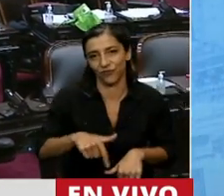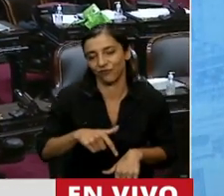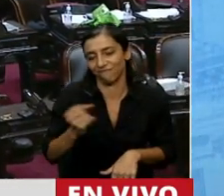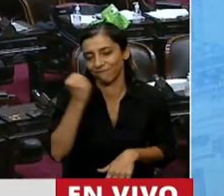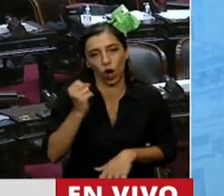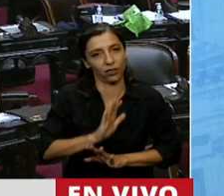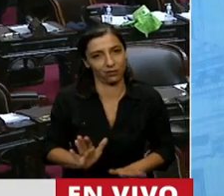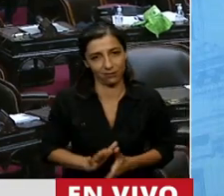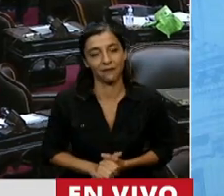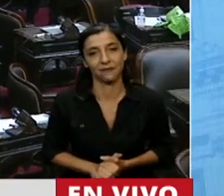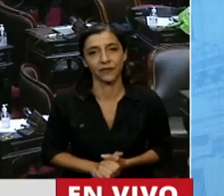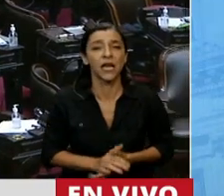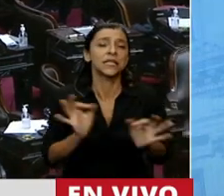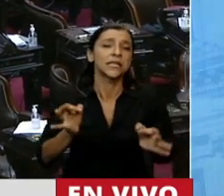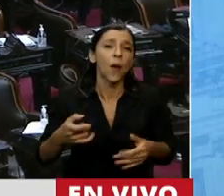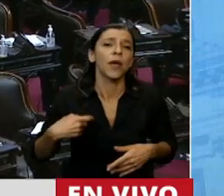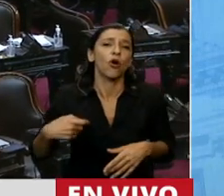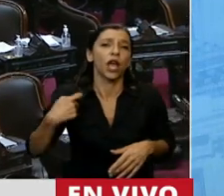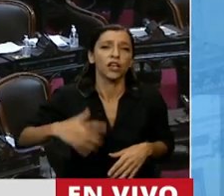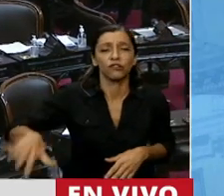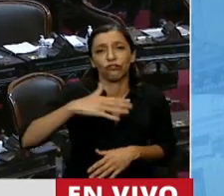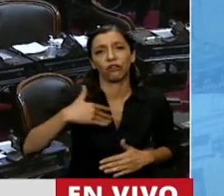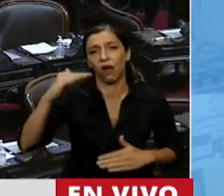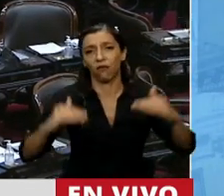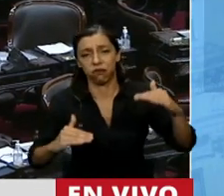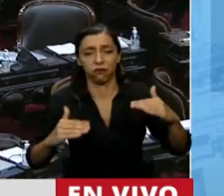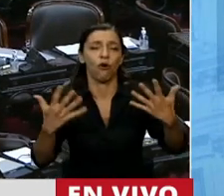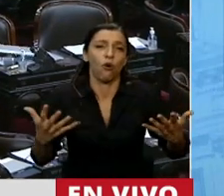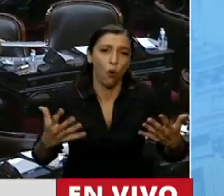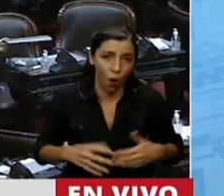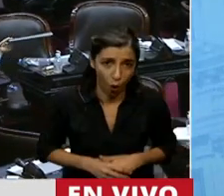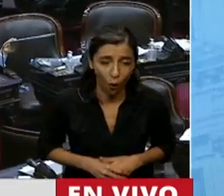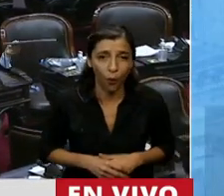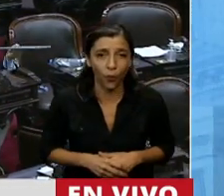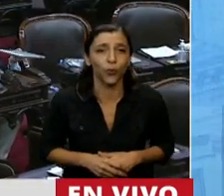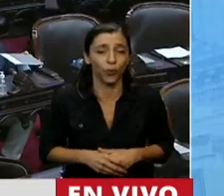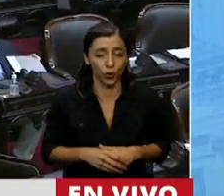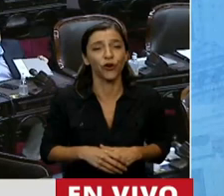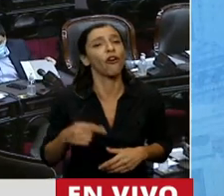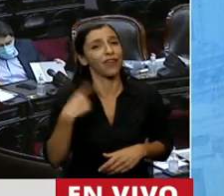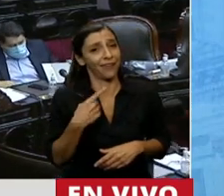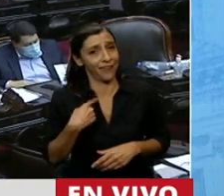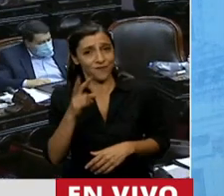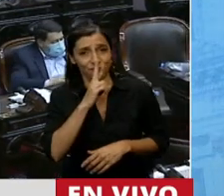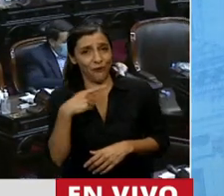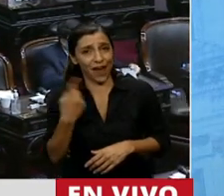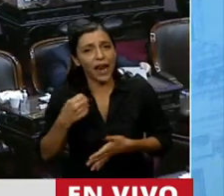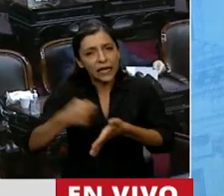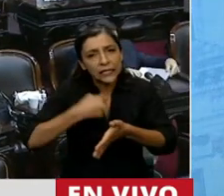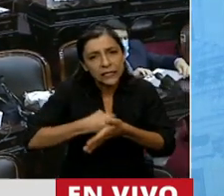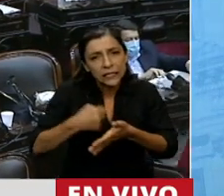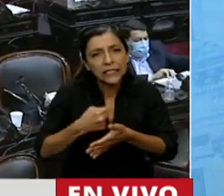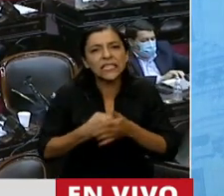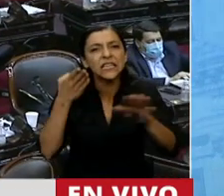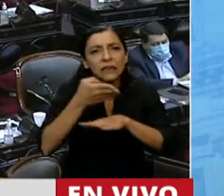un problema de desigualdad, sin duda. Y las que vivimos, trabajamos y militamos en los barrios, que somos de los